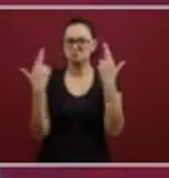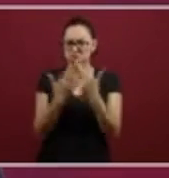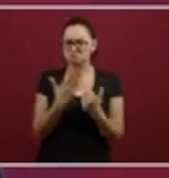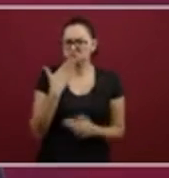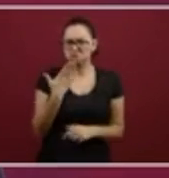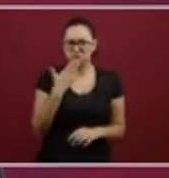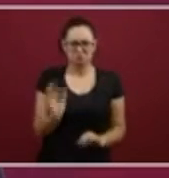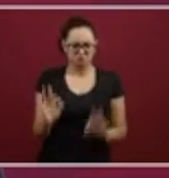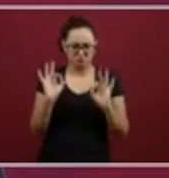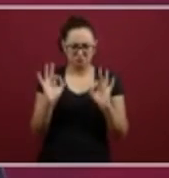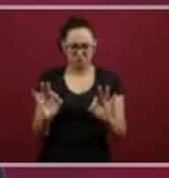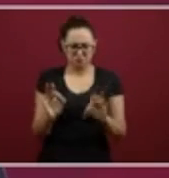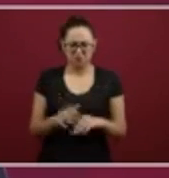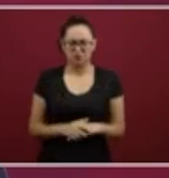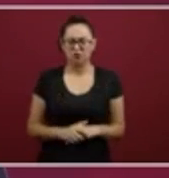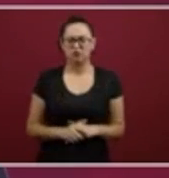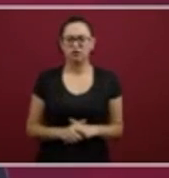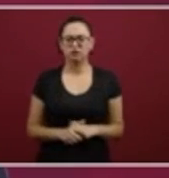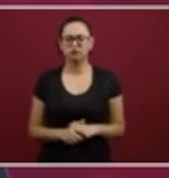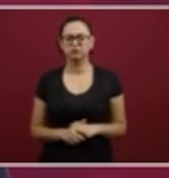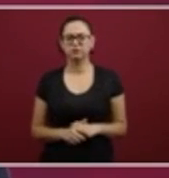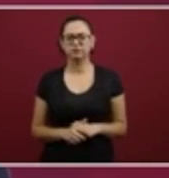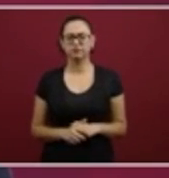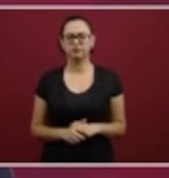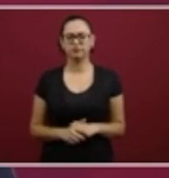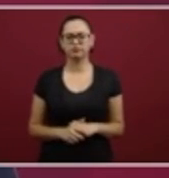porque se